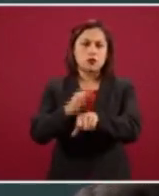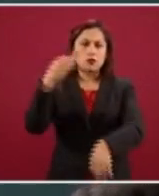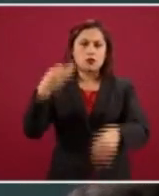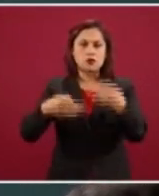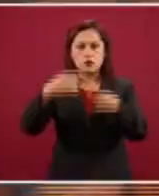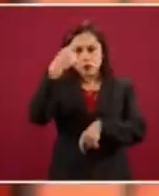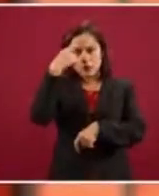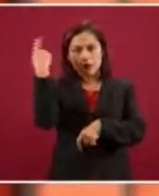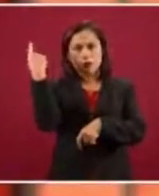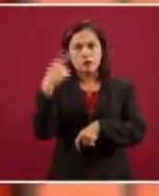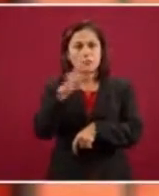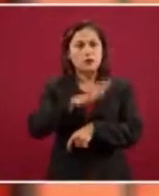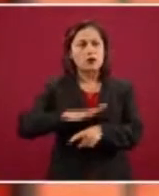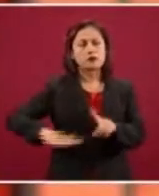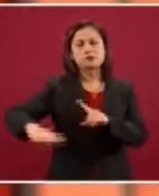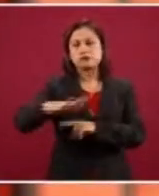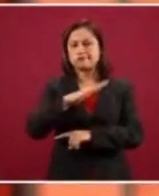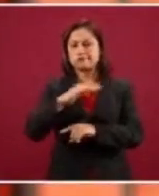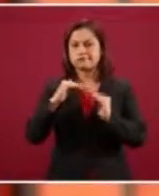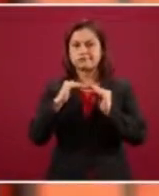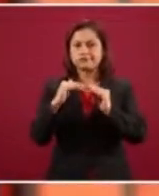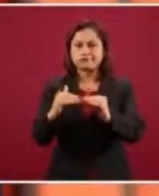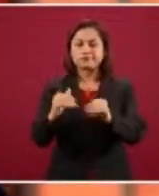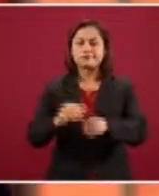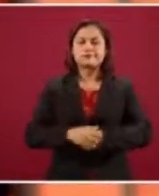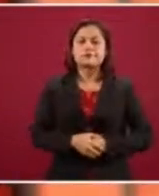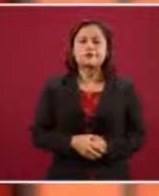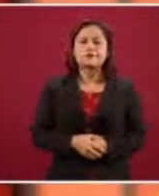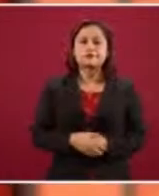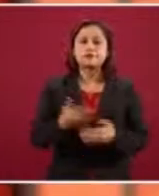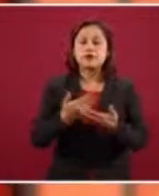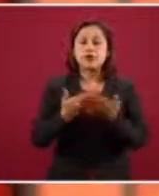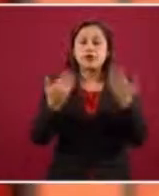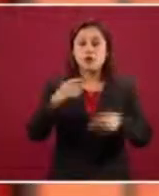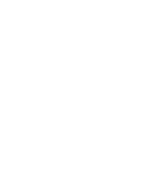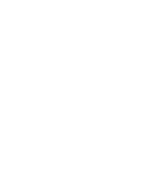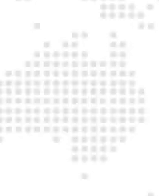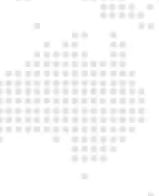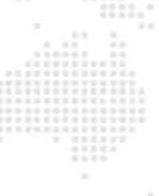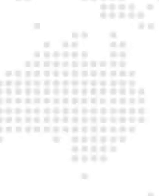personas y se pudo sacar de la pobreza a 1.3 millones de mexicanos.